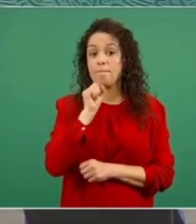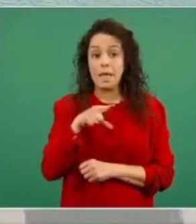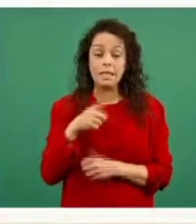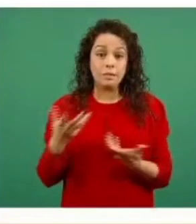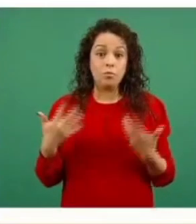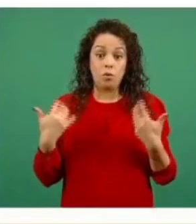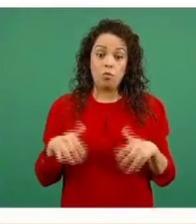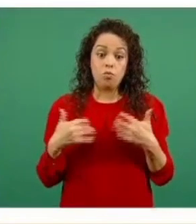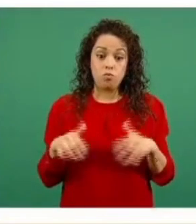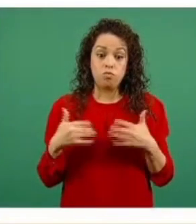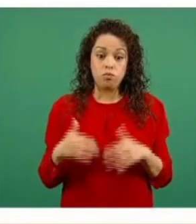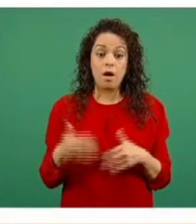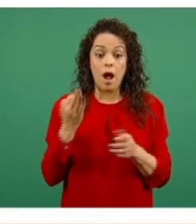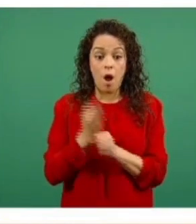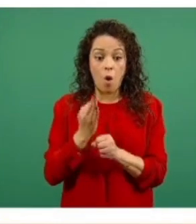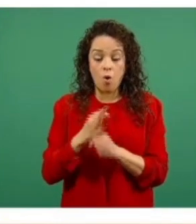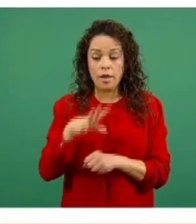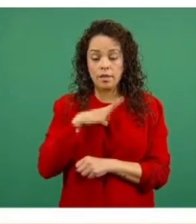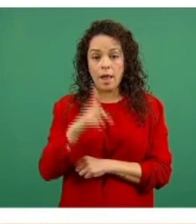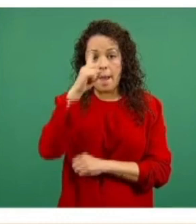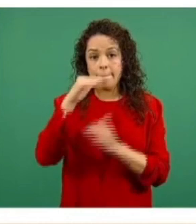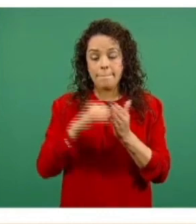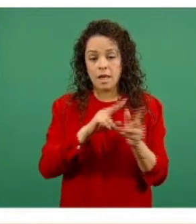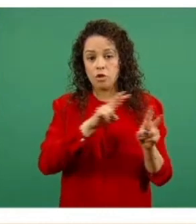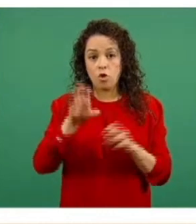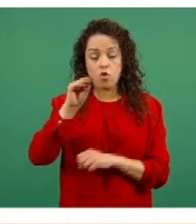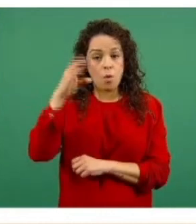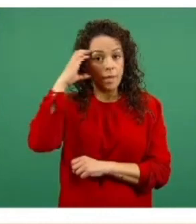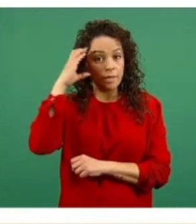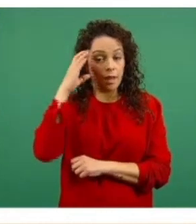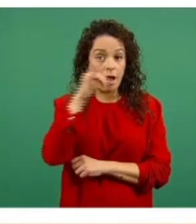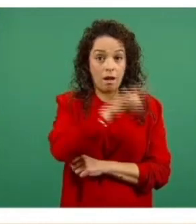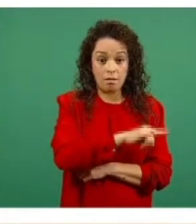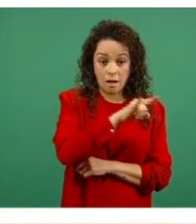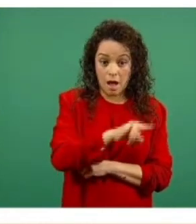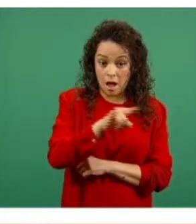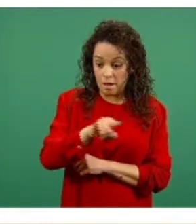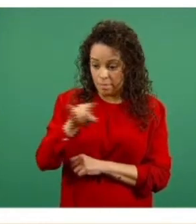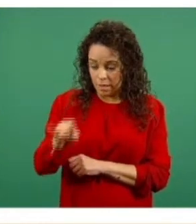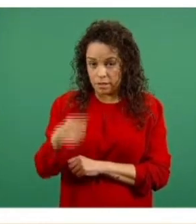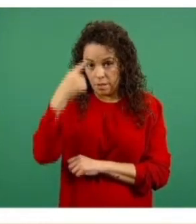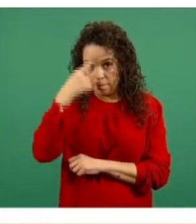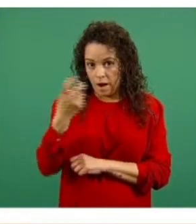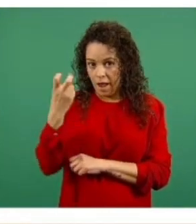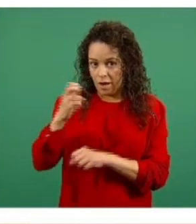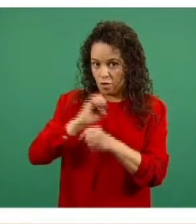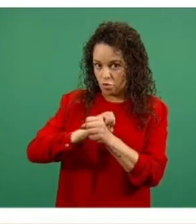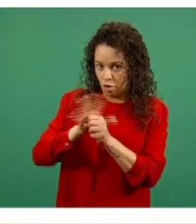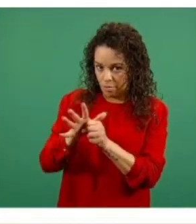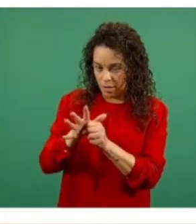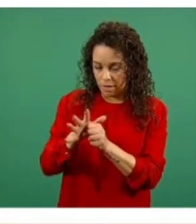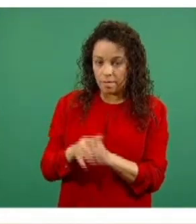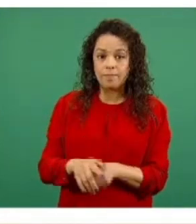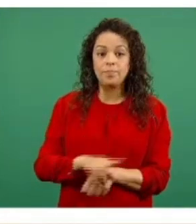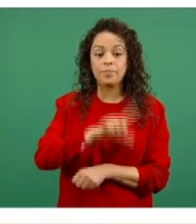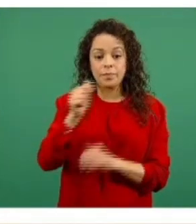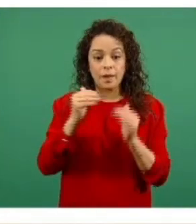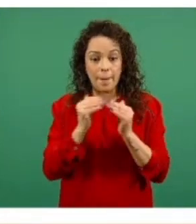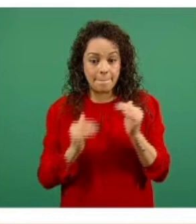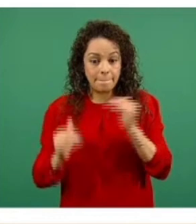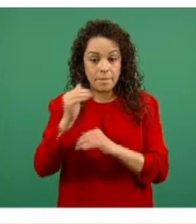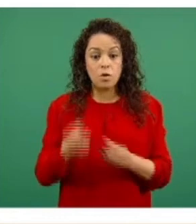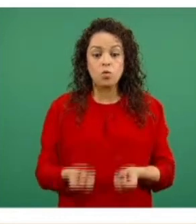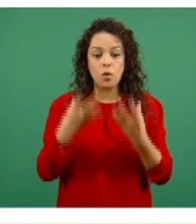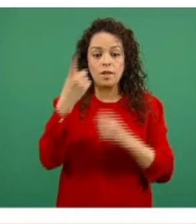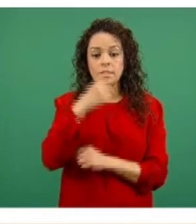este momento 1,290 camas para COVID y vamos a crecer en